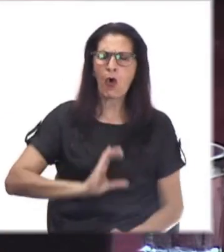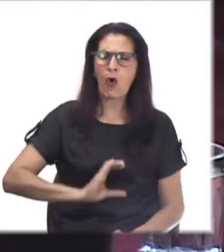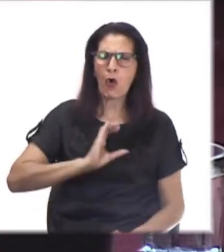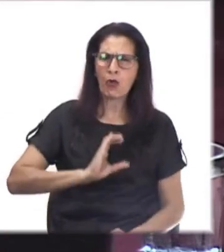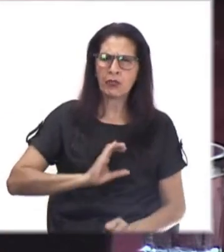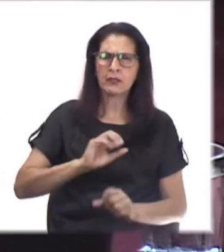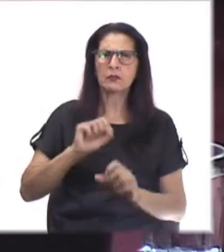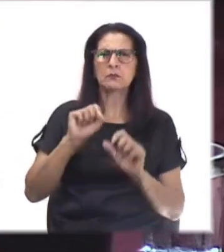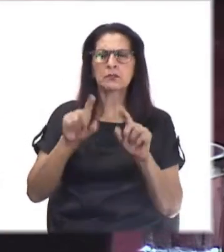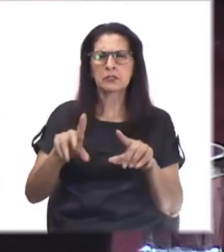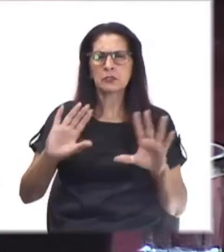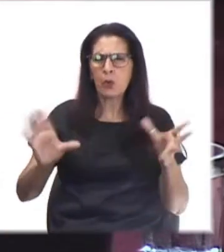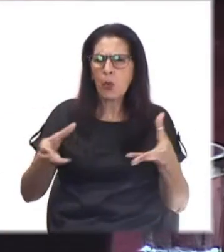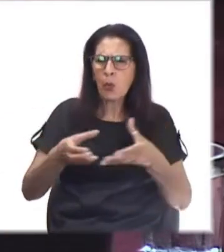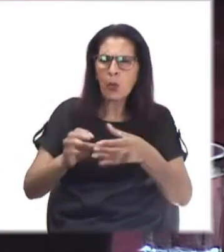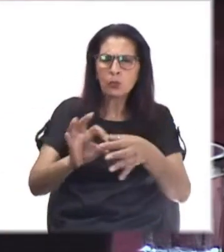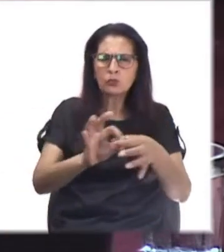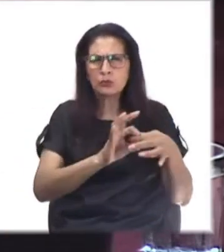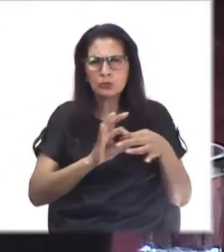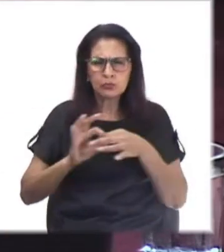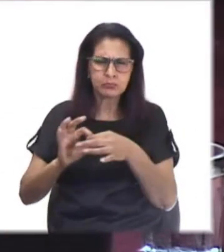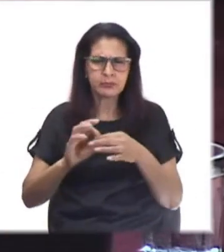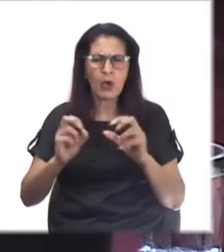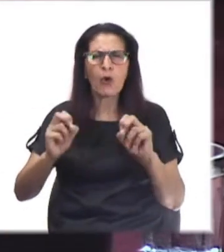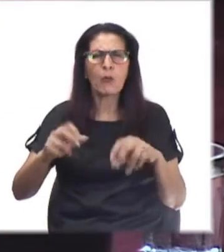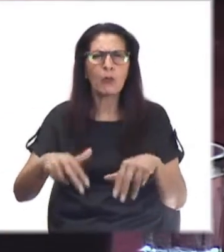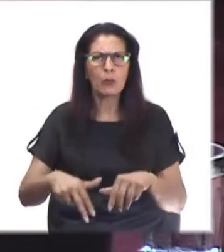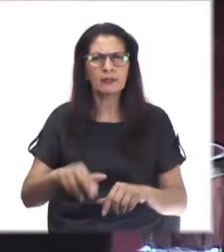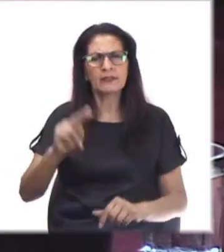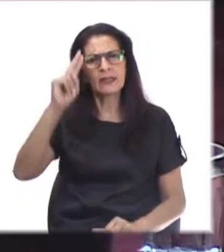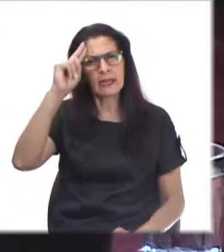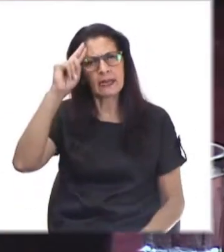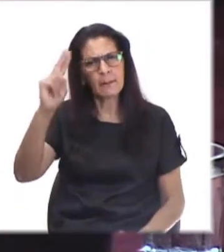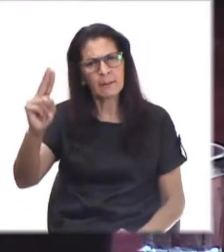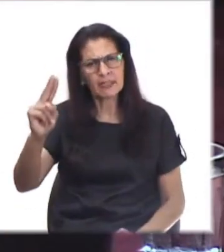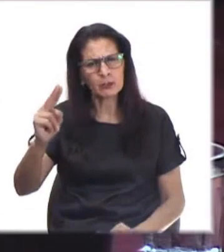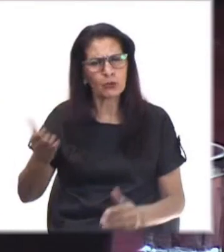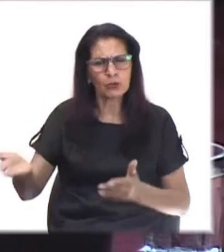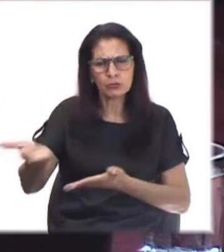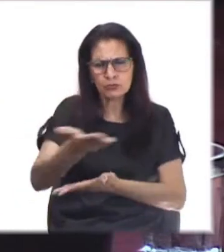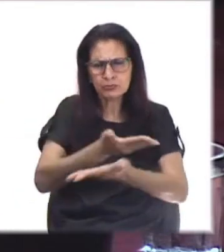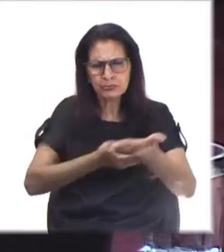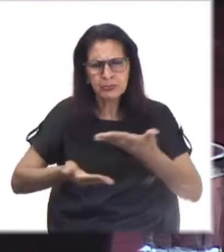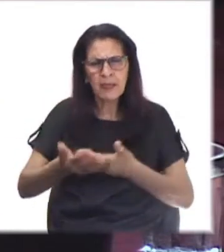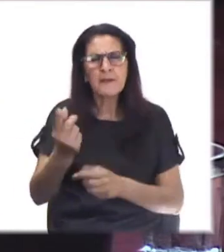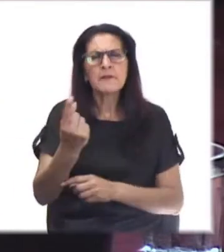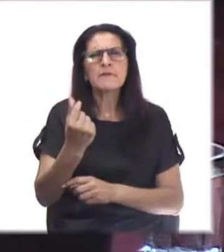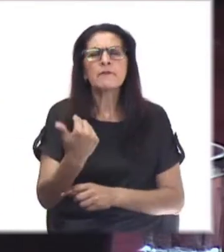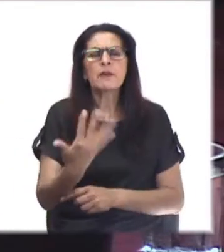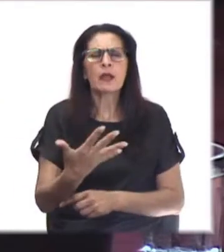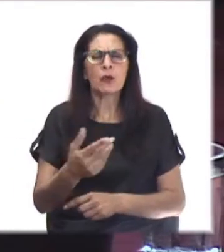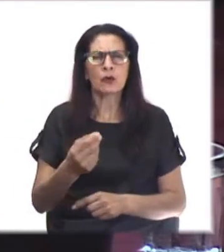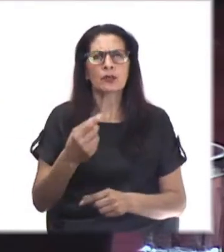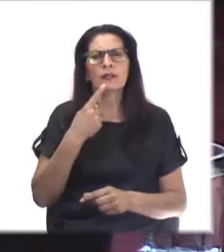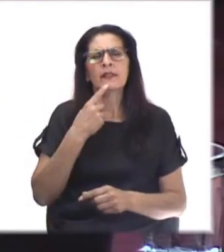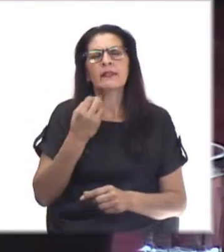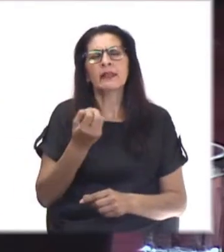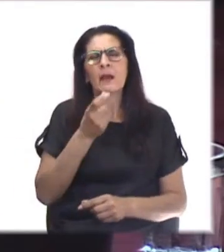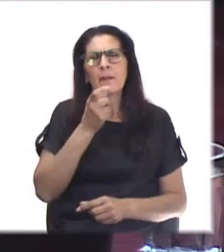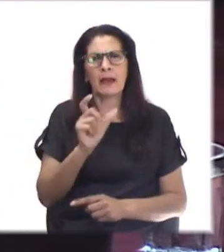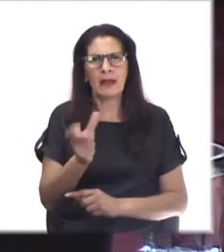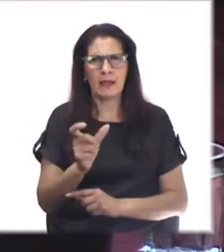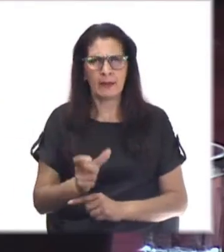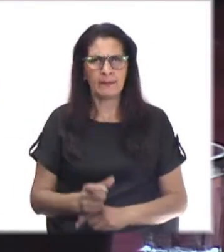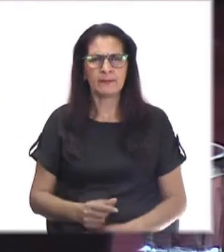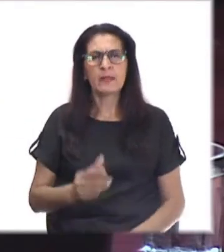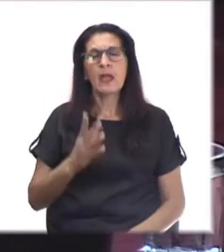entrecruzan y conjugan en el punto común del respeto mutuo, el valor de la palabra empeñada. Había